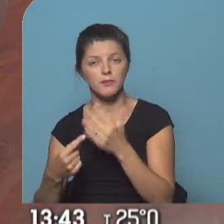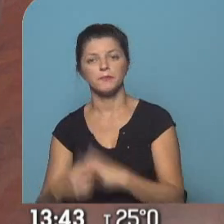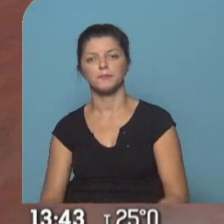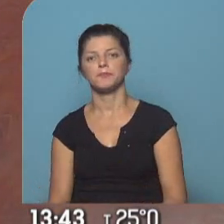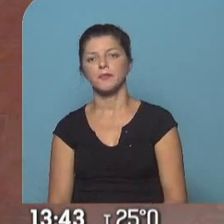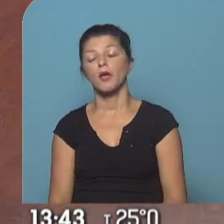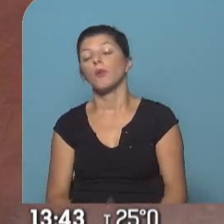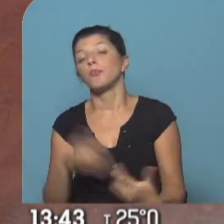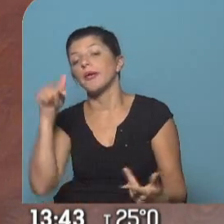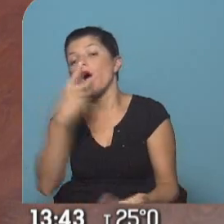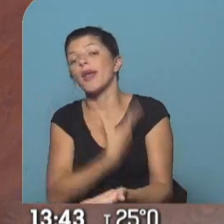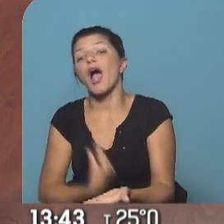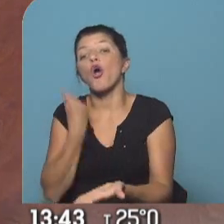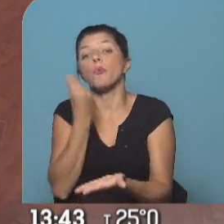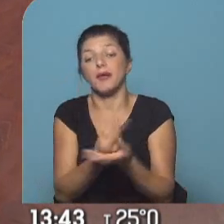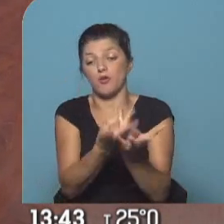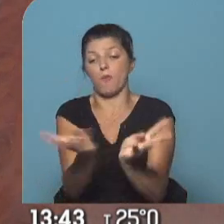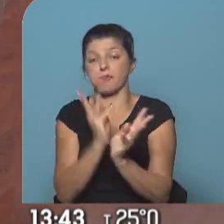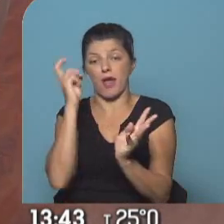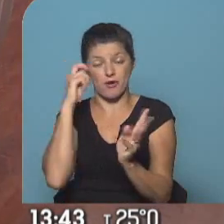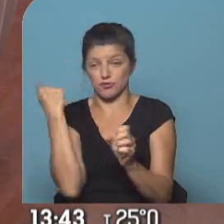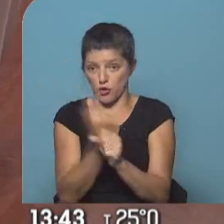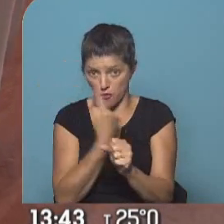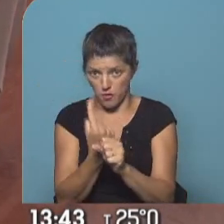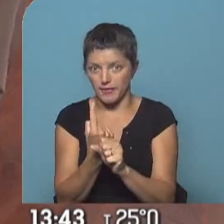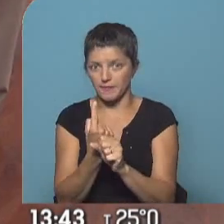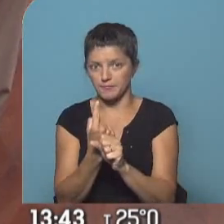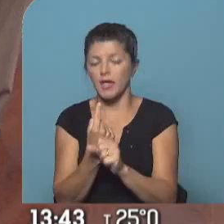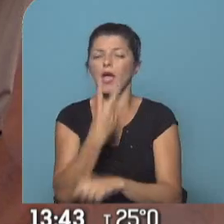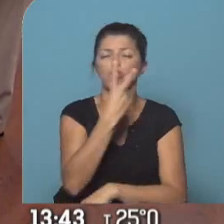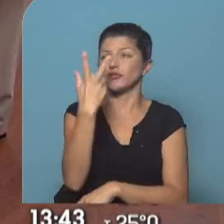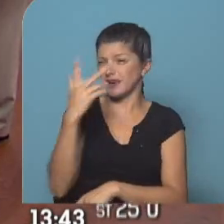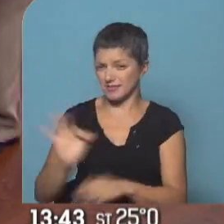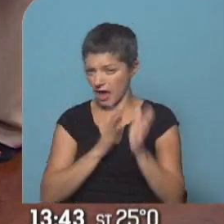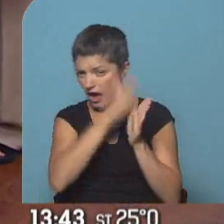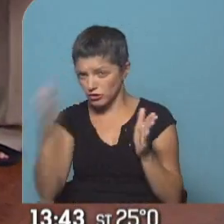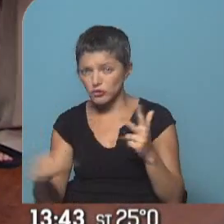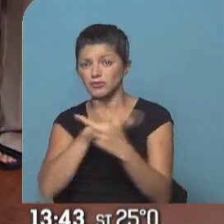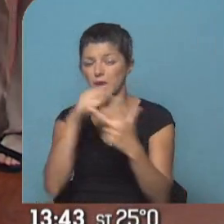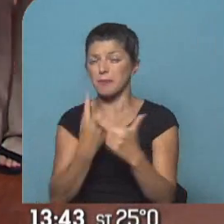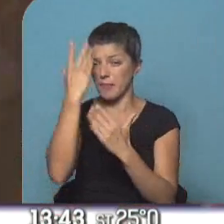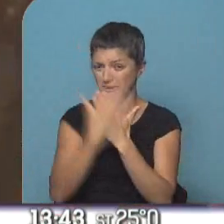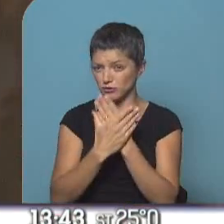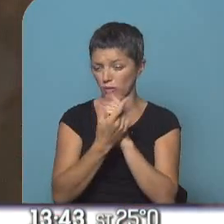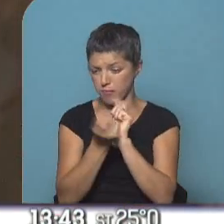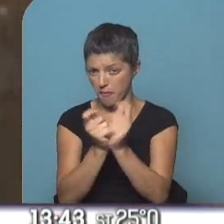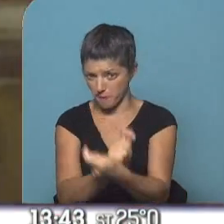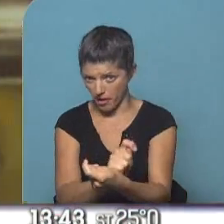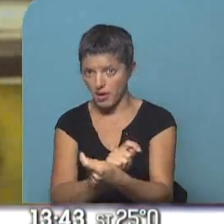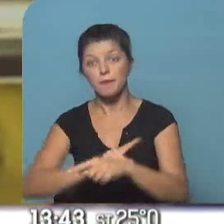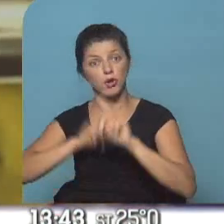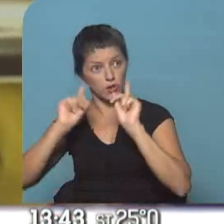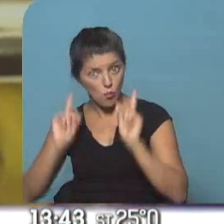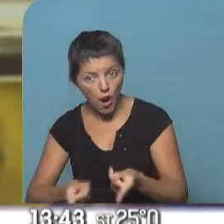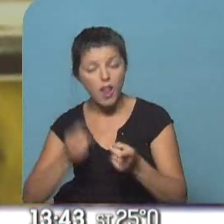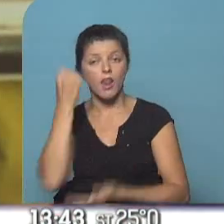ahí no se forma gobierno de nuevo, hubo 3 primeros ministros en, no sé, en 2, 3 años y al mismo tiempo la economía crece. Bueno, también está, digamos, la